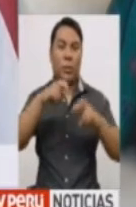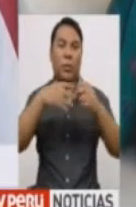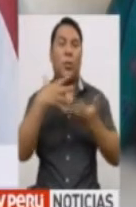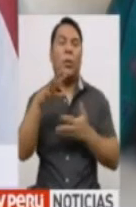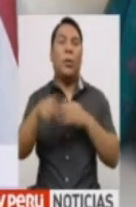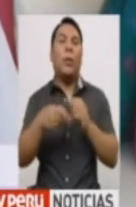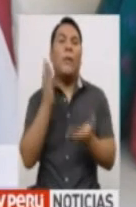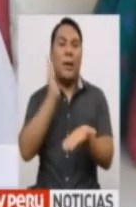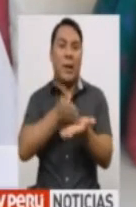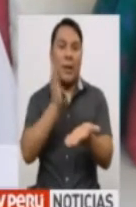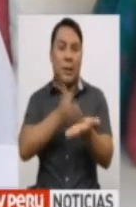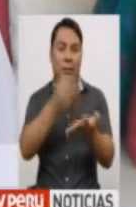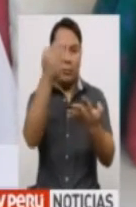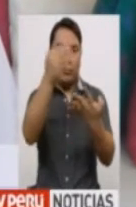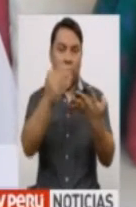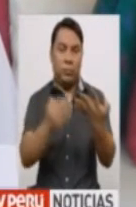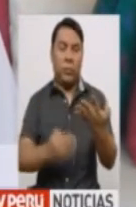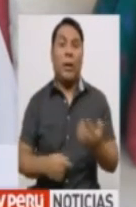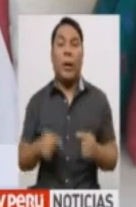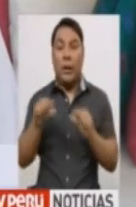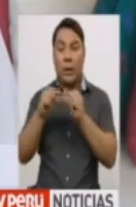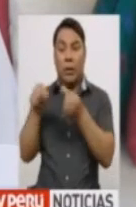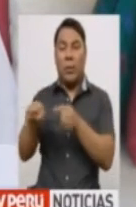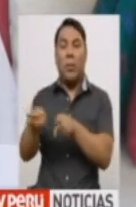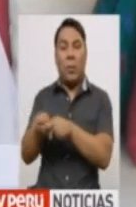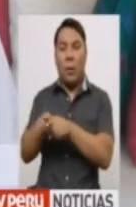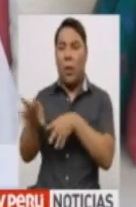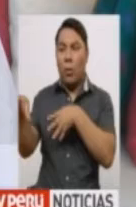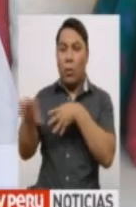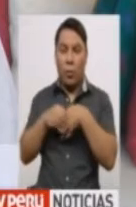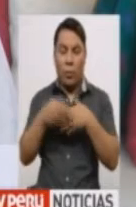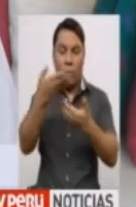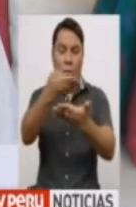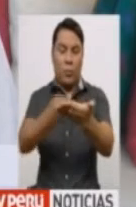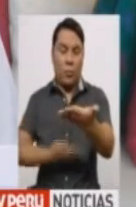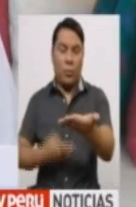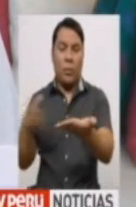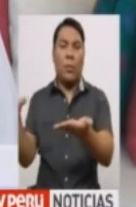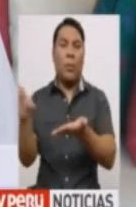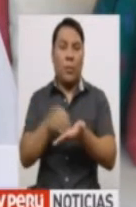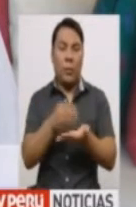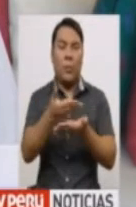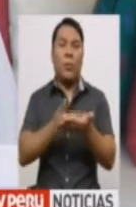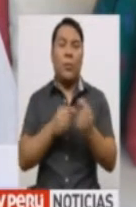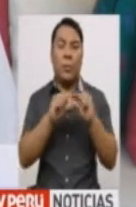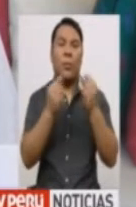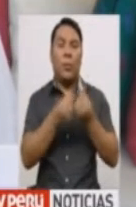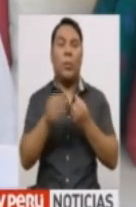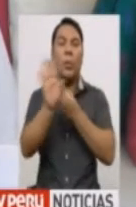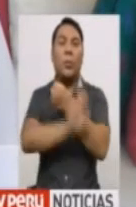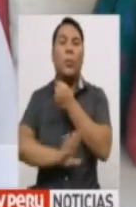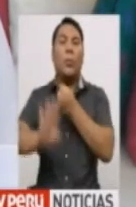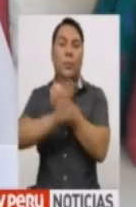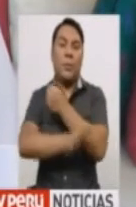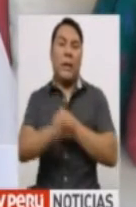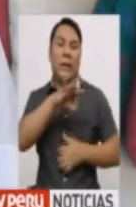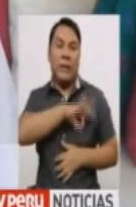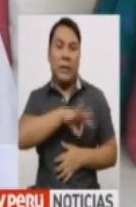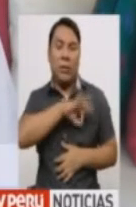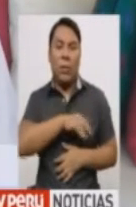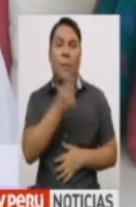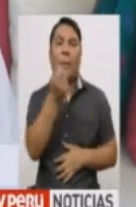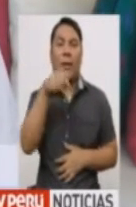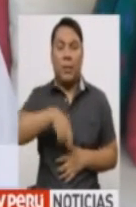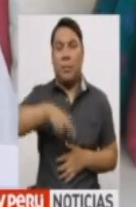ejemplo, un modelo de conducta a seguir. Ha defendido de manera rigurosa los intereses del Estado. Las